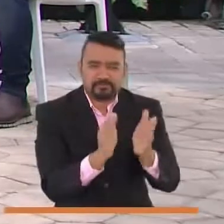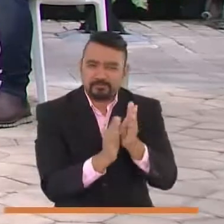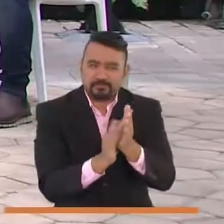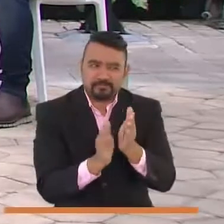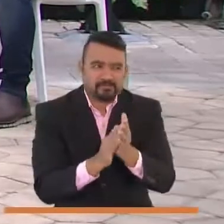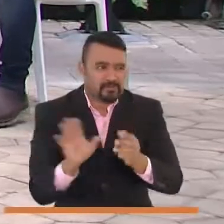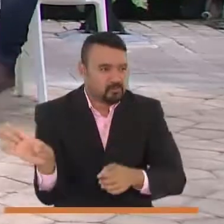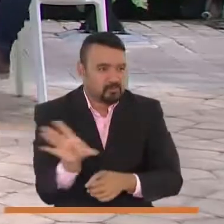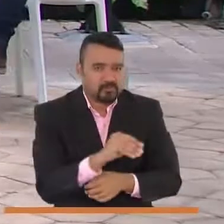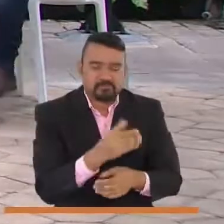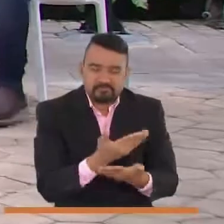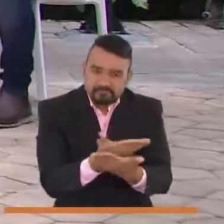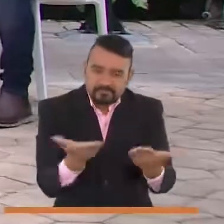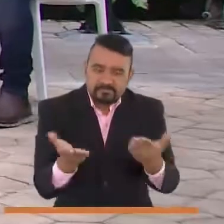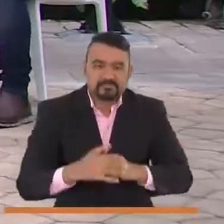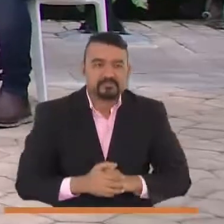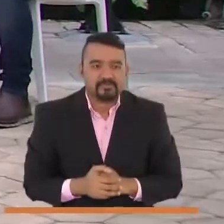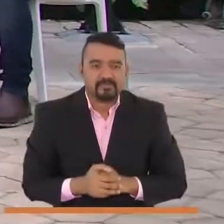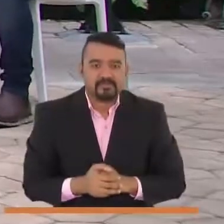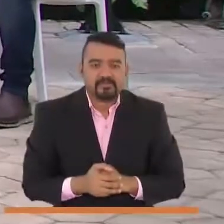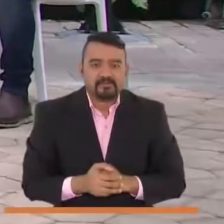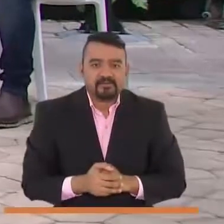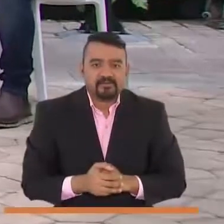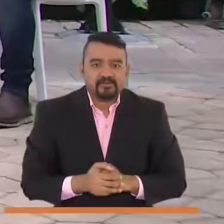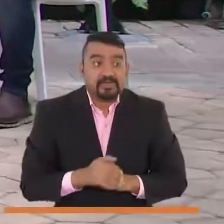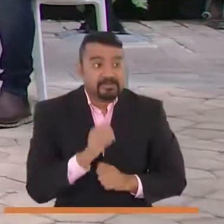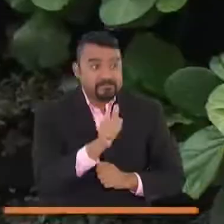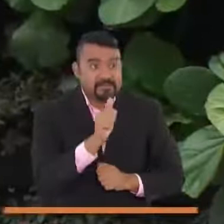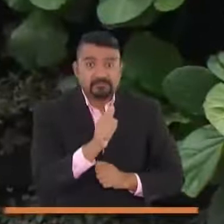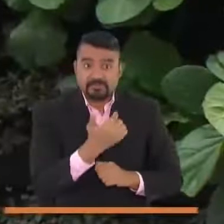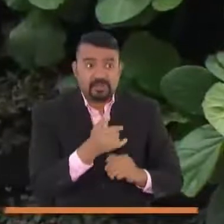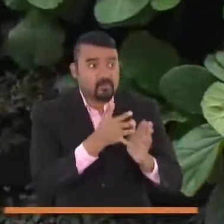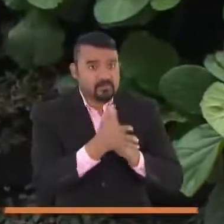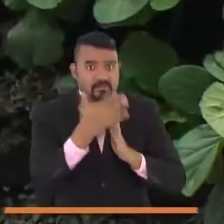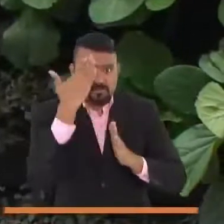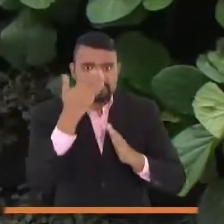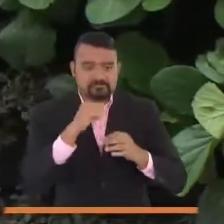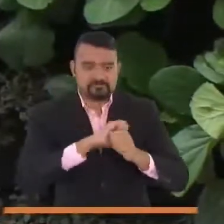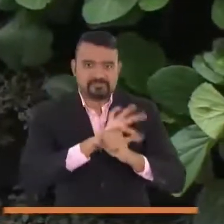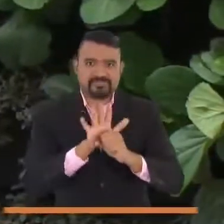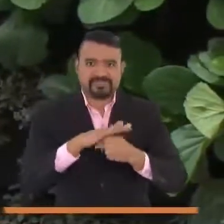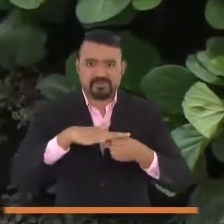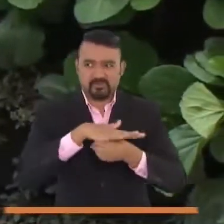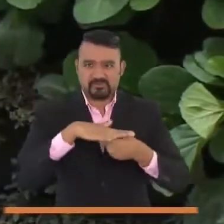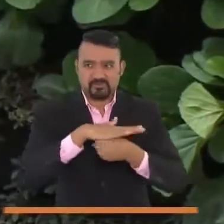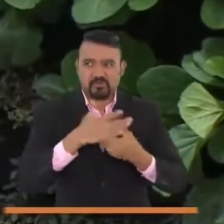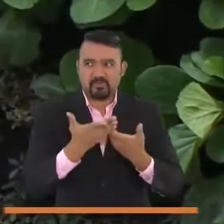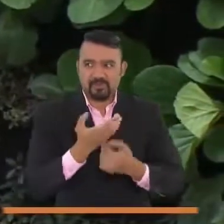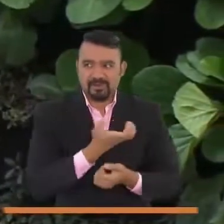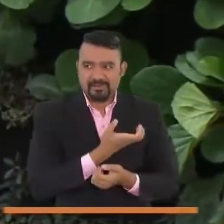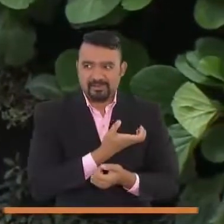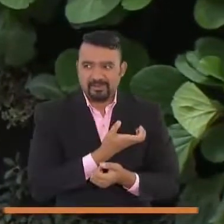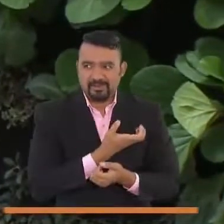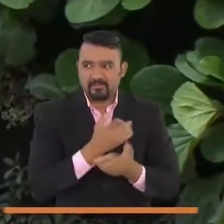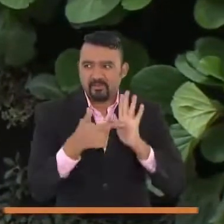del municipio, el aplauso es para ellos. Y resaltar, alcalde, lo que usted dice, pues que en plena pandemia la Administración Municipal de